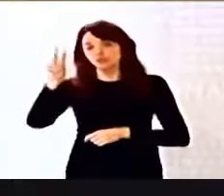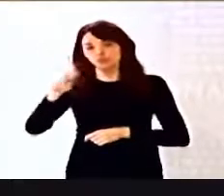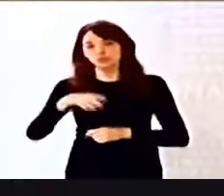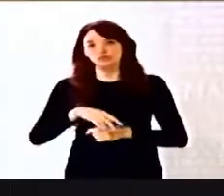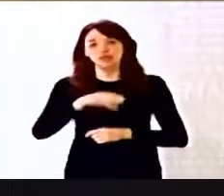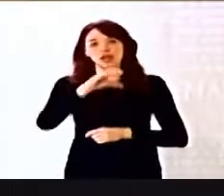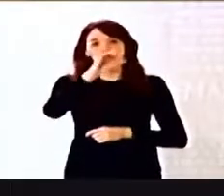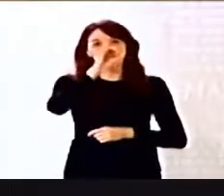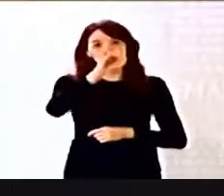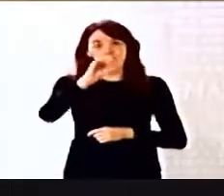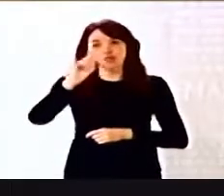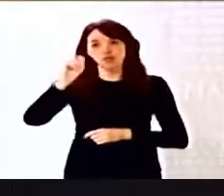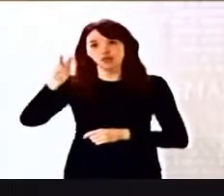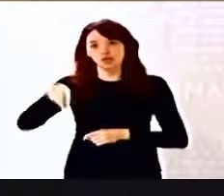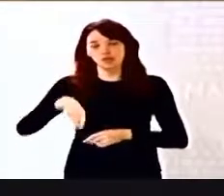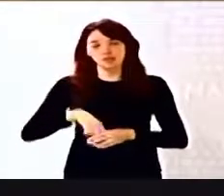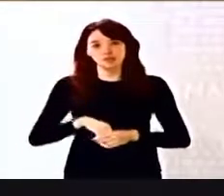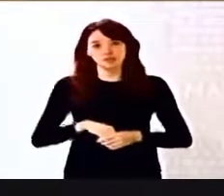900-222-012.